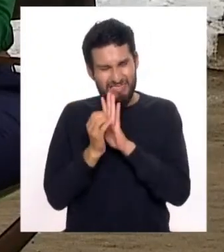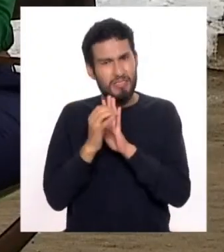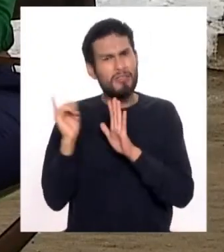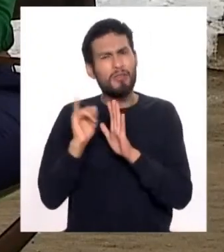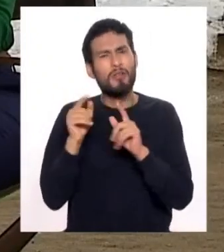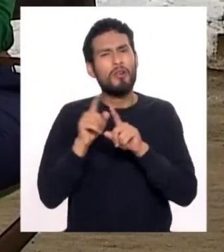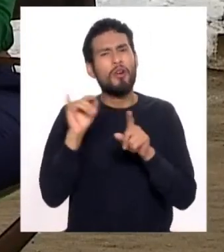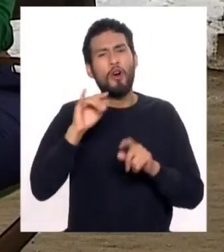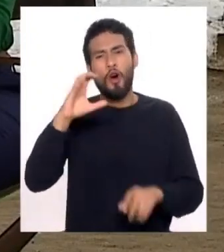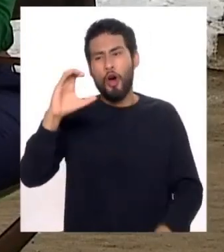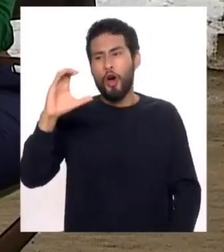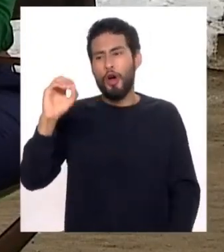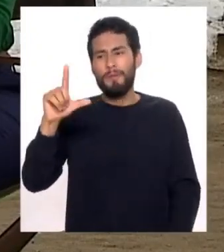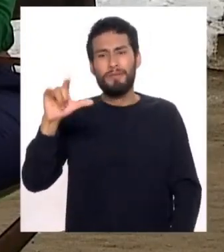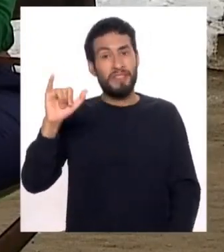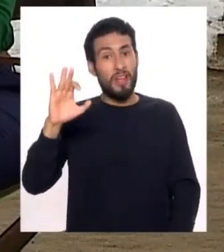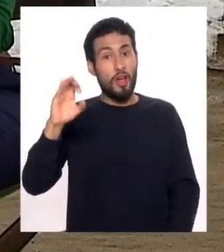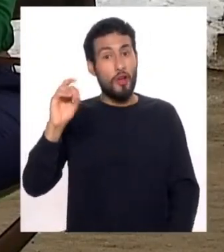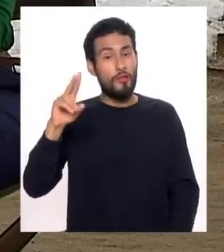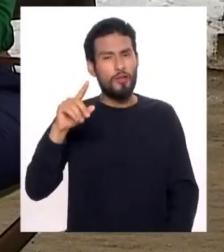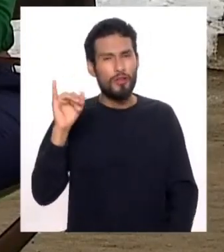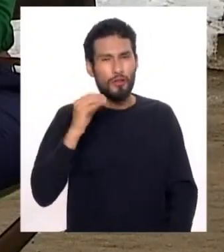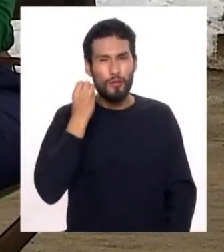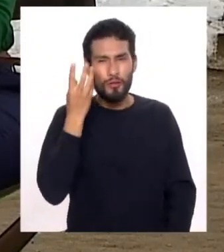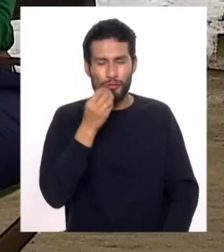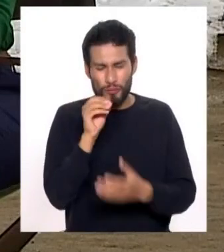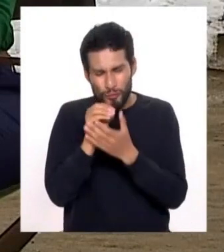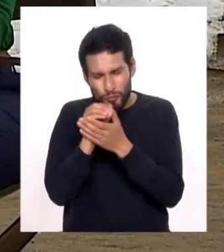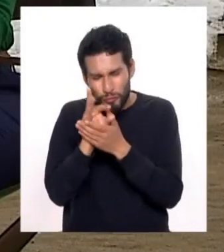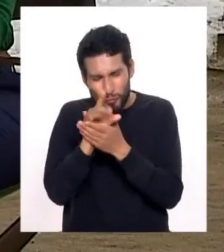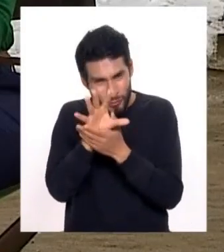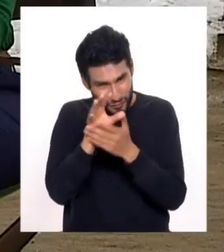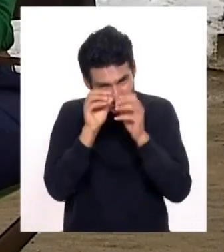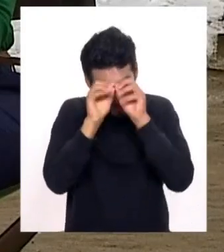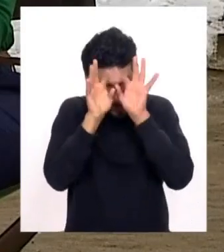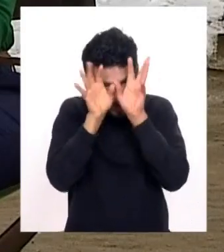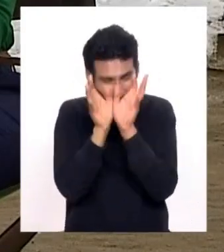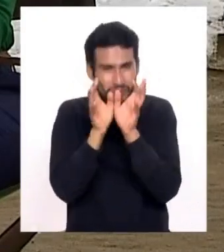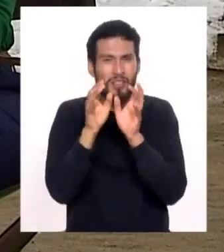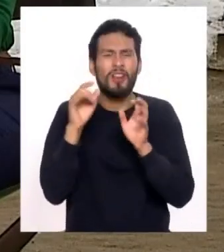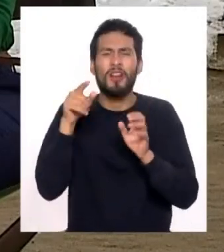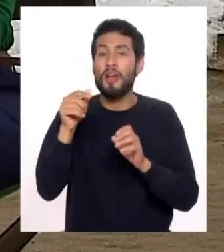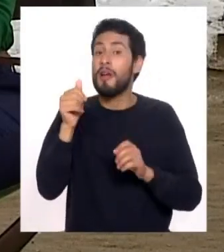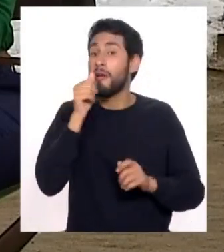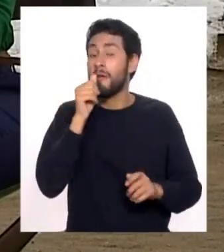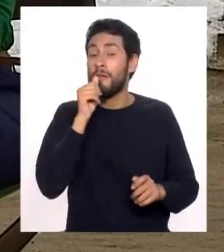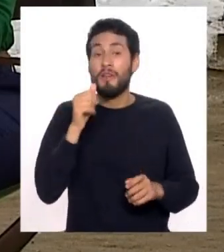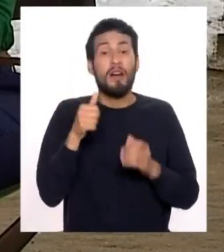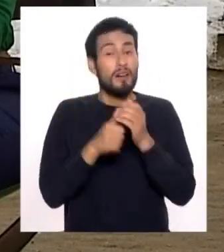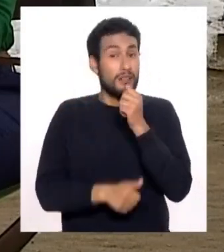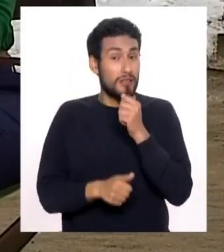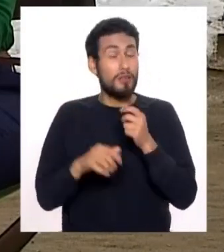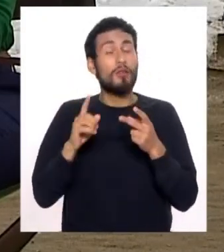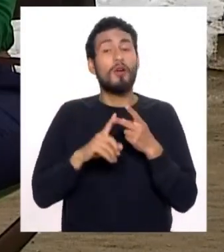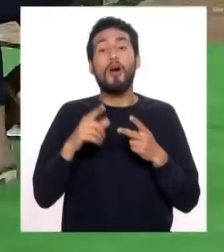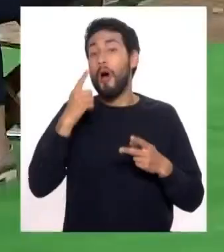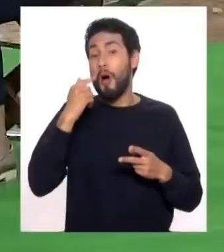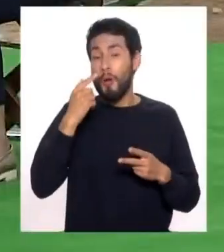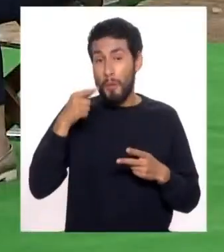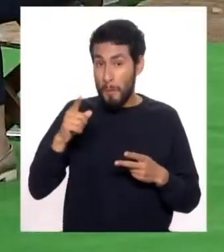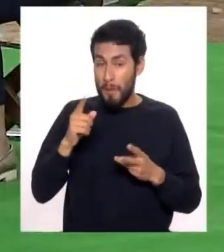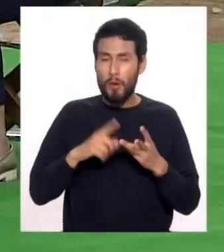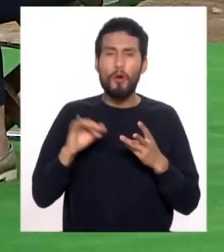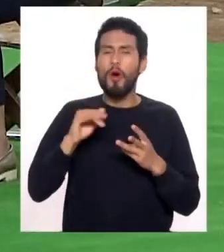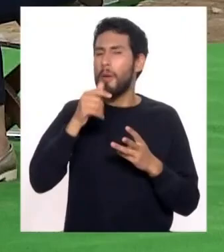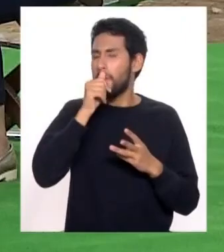pequeña coliflor chiquitita que se da alrededor del pene, del ano o del introito vaginal y que se puede mirar con mucha precisión, pero a